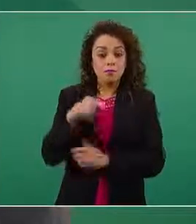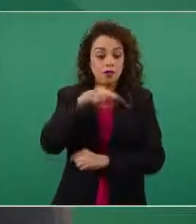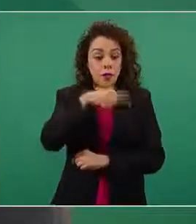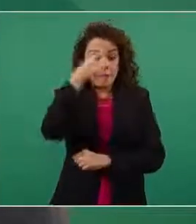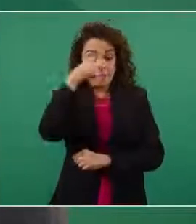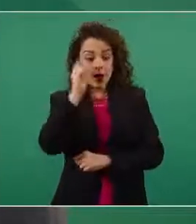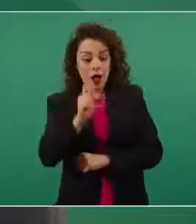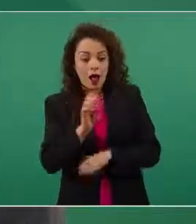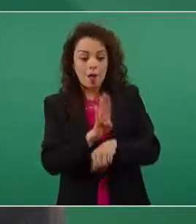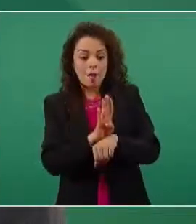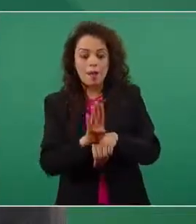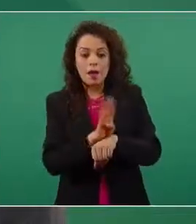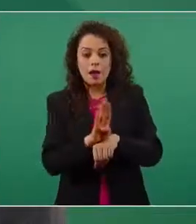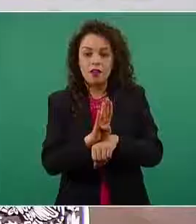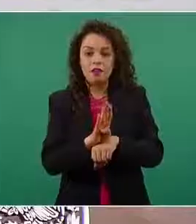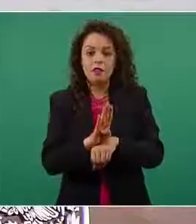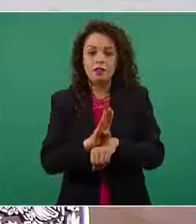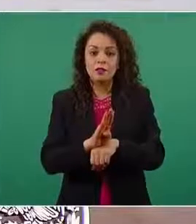intereses creados,